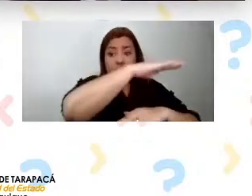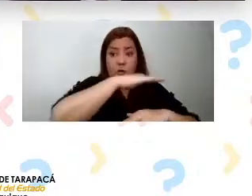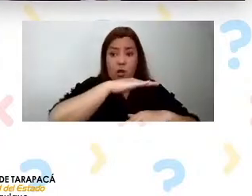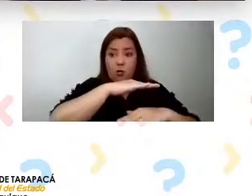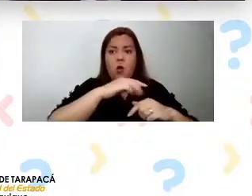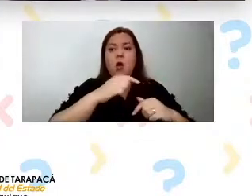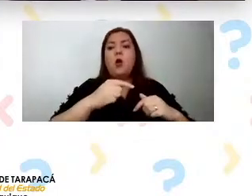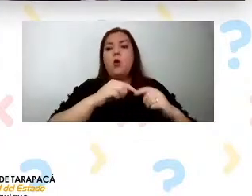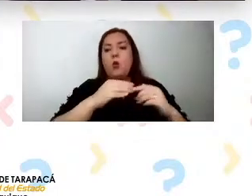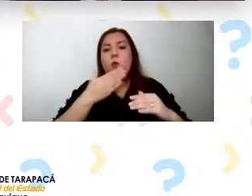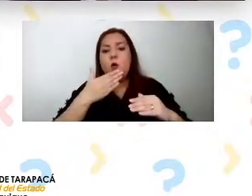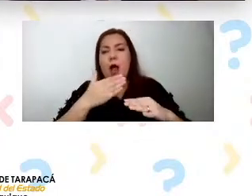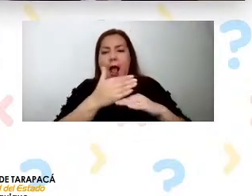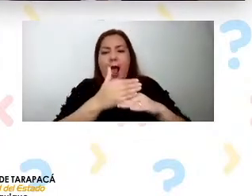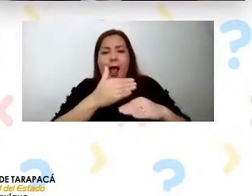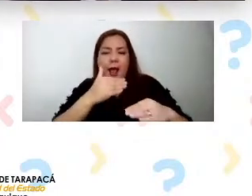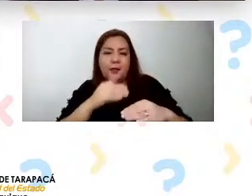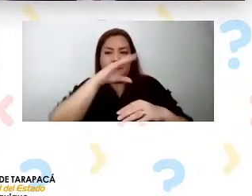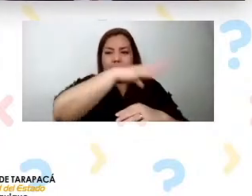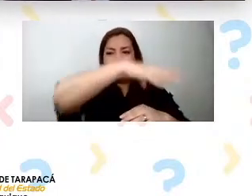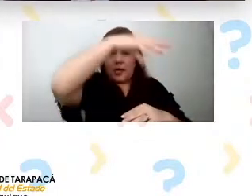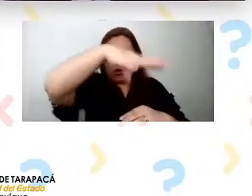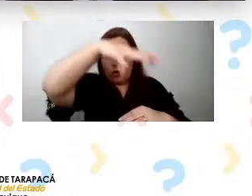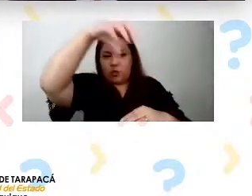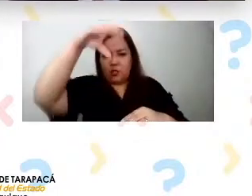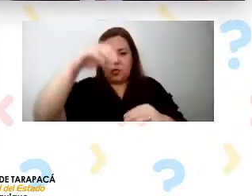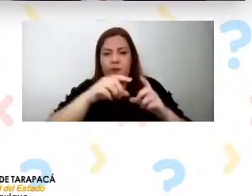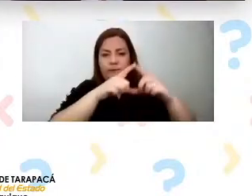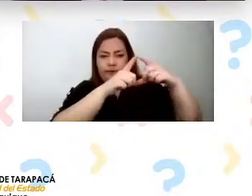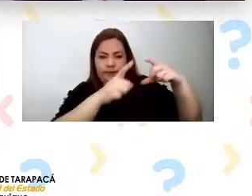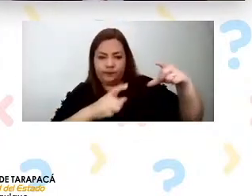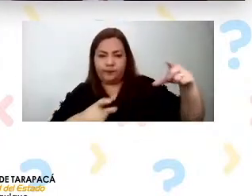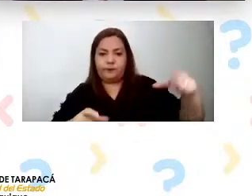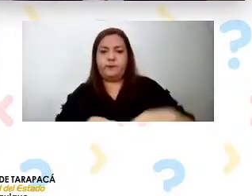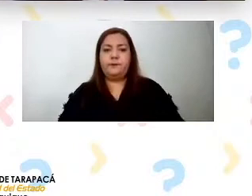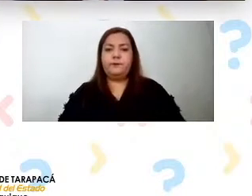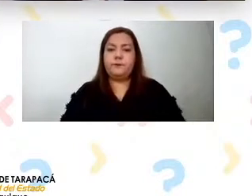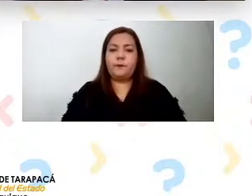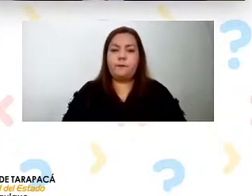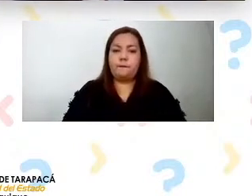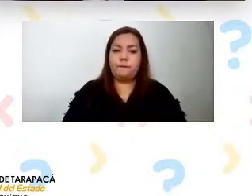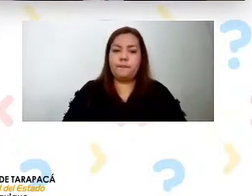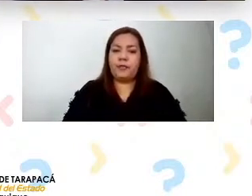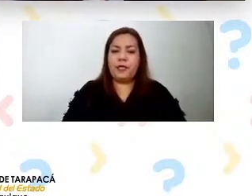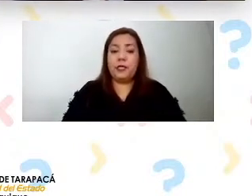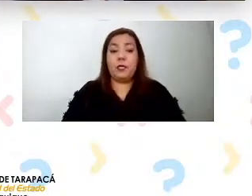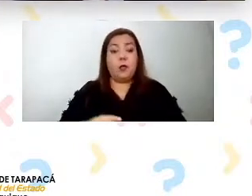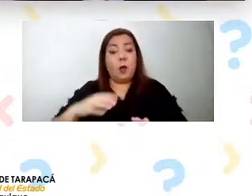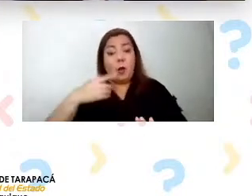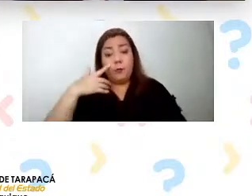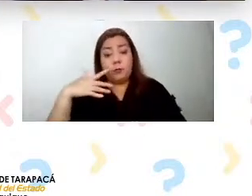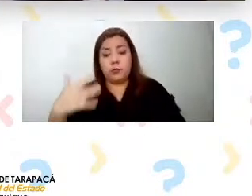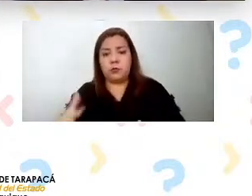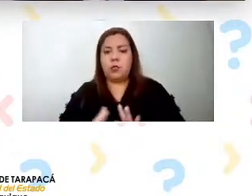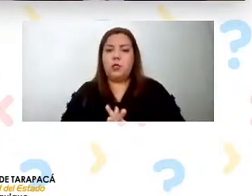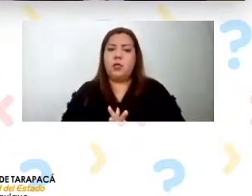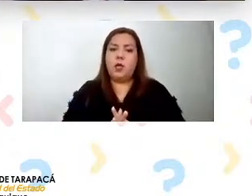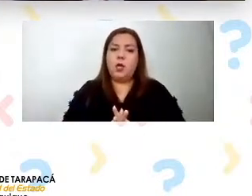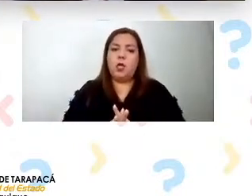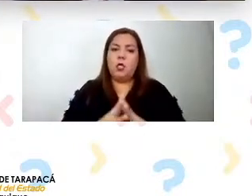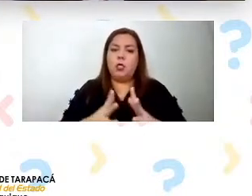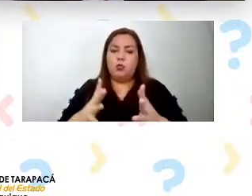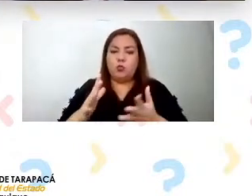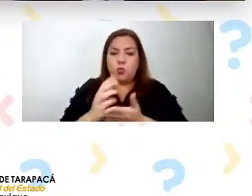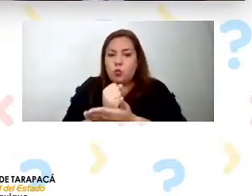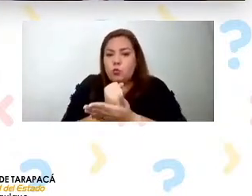la precordillera, en la depresión intermedia. De relevancia, es un recurso, ¿no es cierto?,